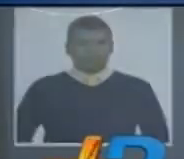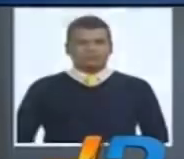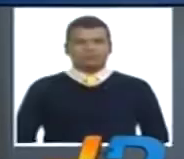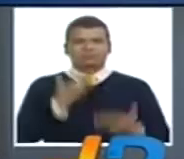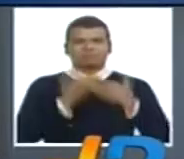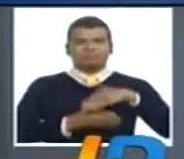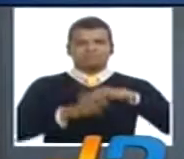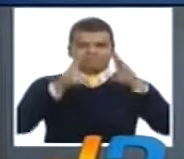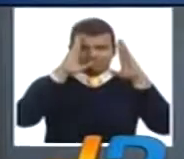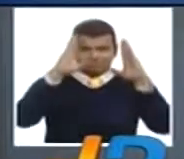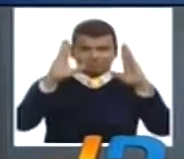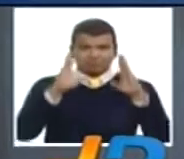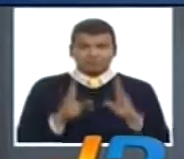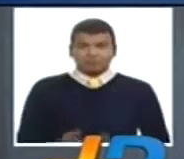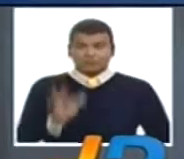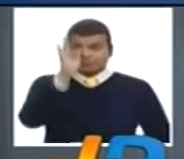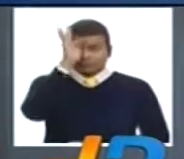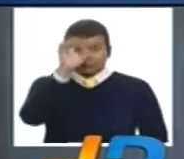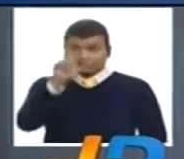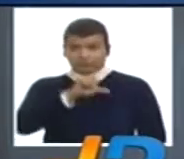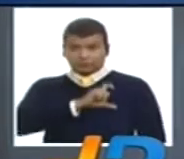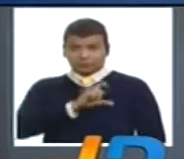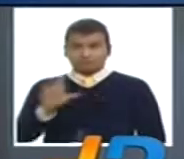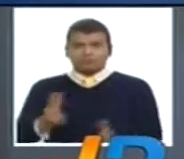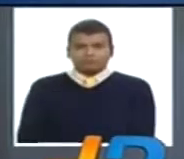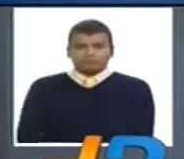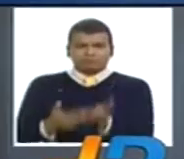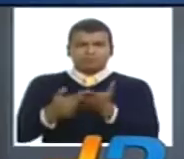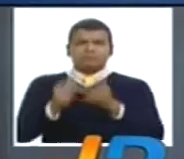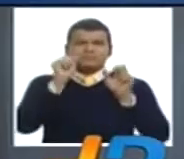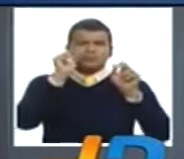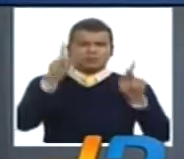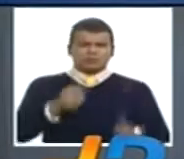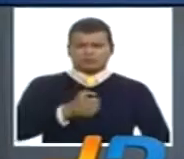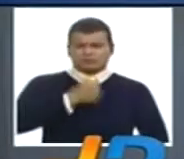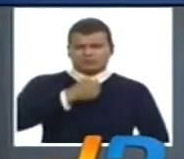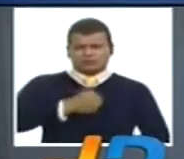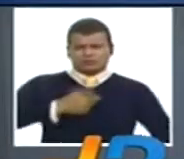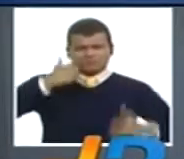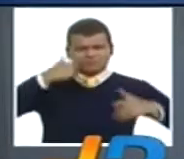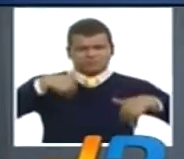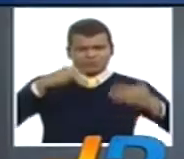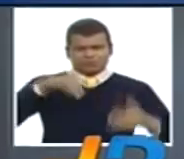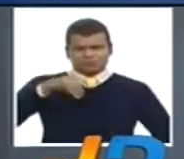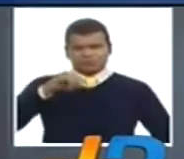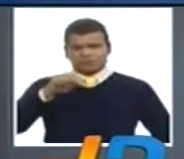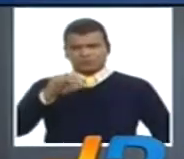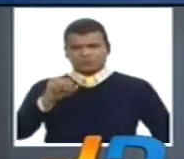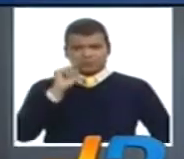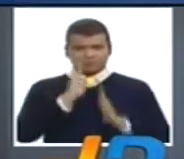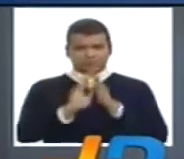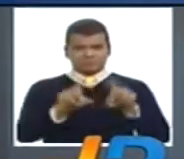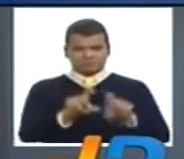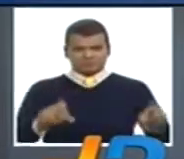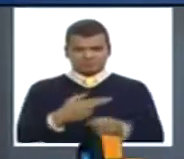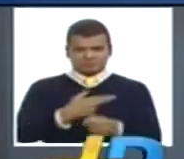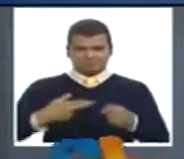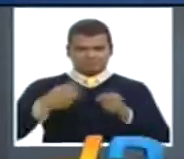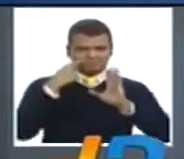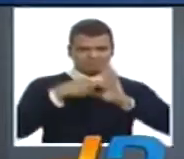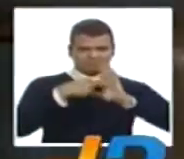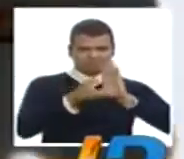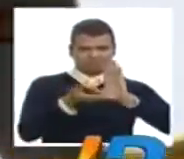Gracias por seguir con nosotros. Y en una clínica de Cali se recupera el reconocido periodista Álvaro Miguel Mina. Esta y otras noticias en el siguiente Panorama